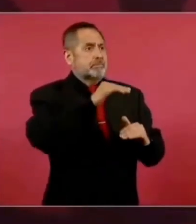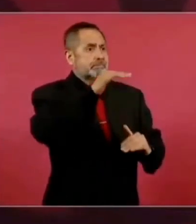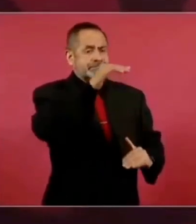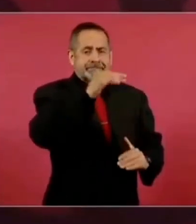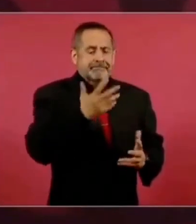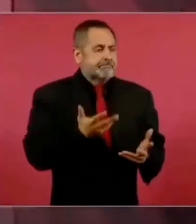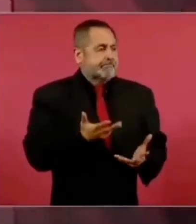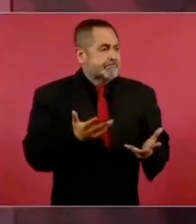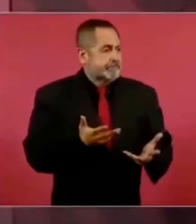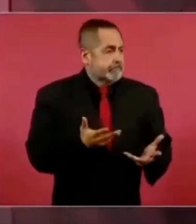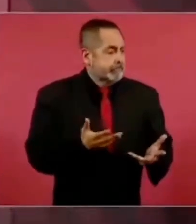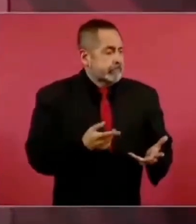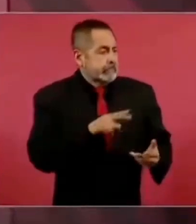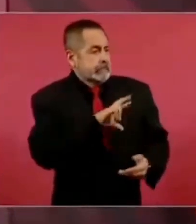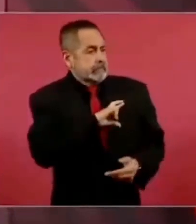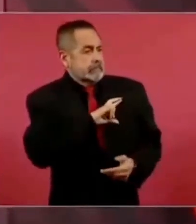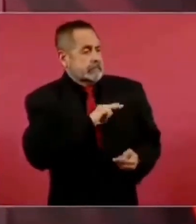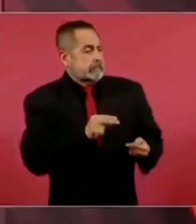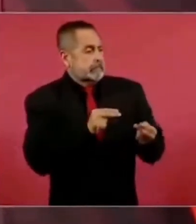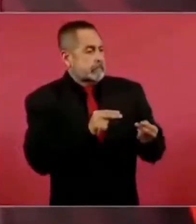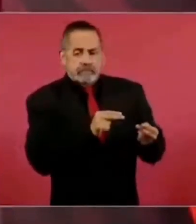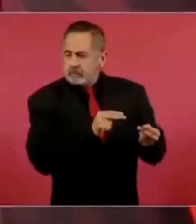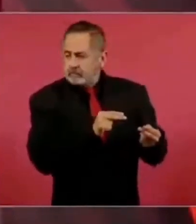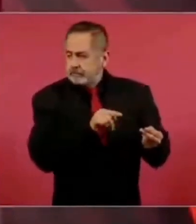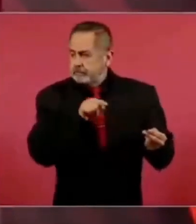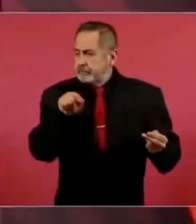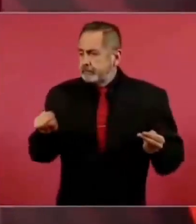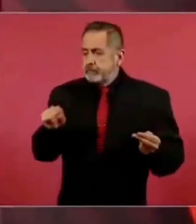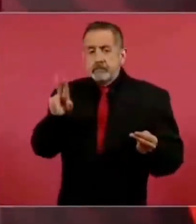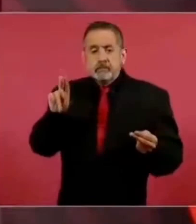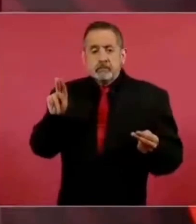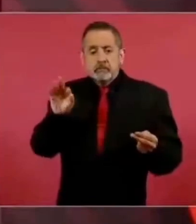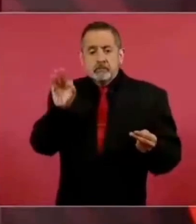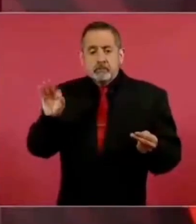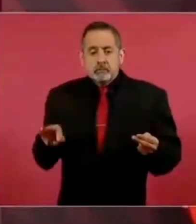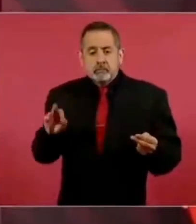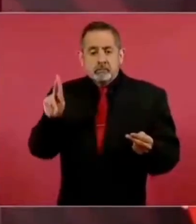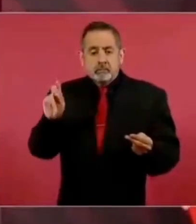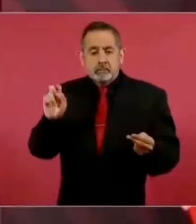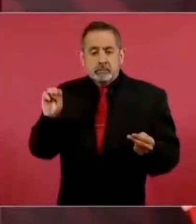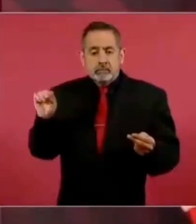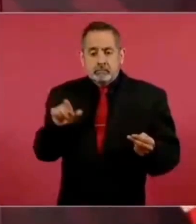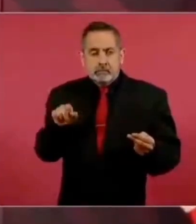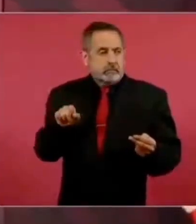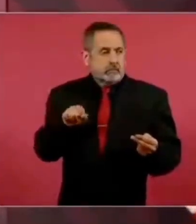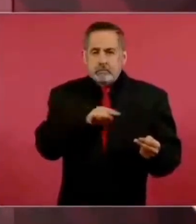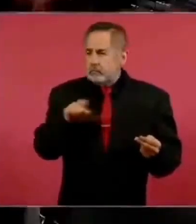Pues con el 80% que tiene en el mercado Pemex,